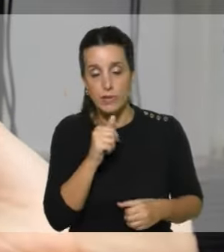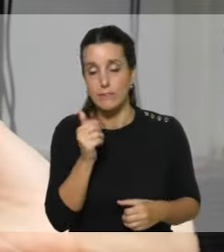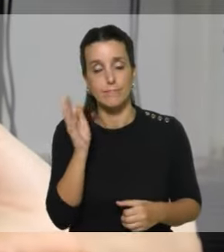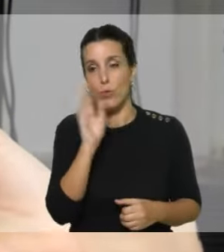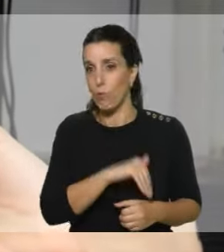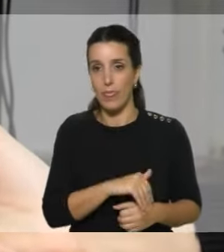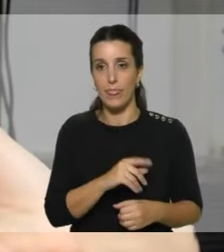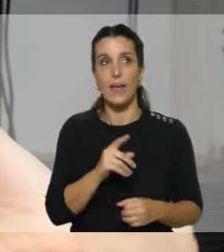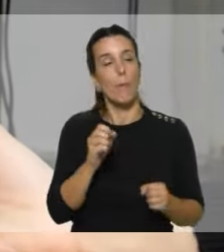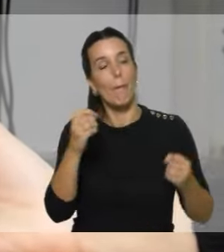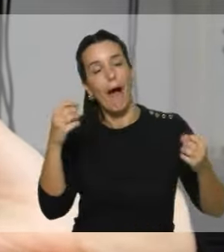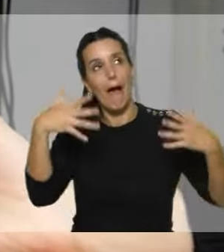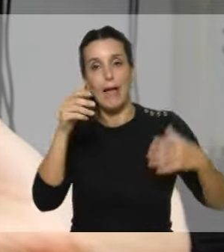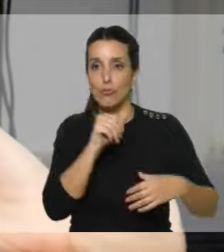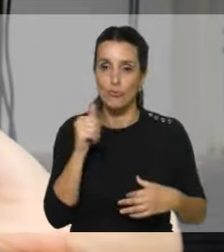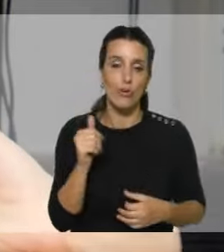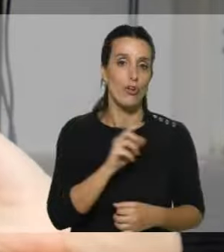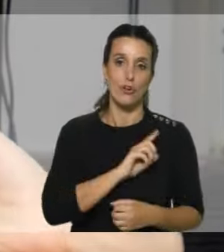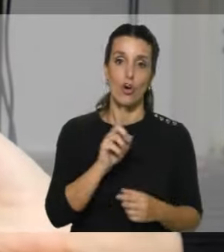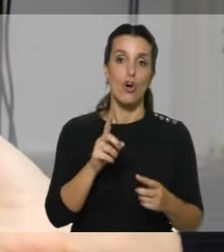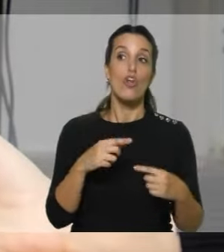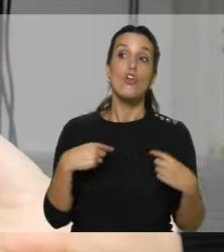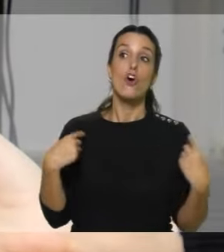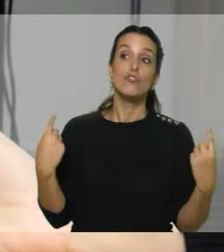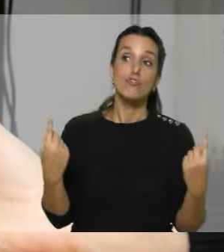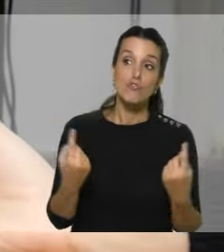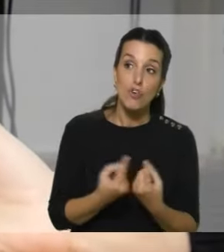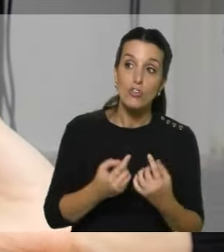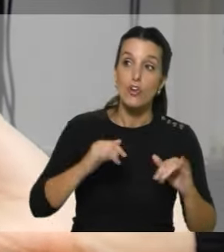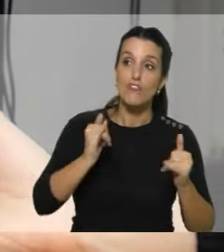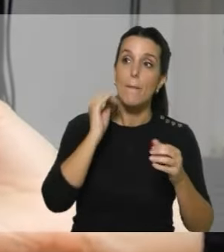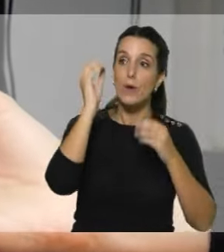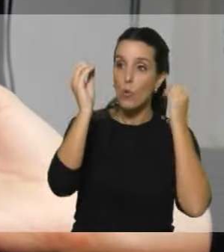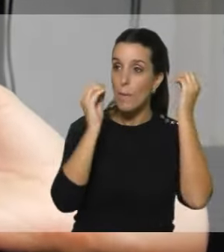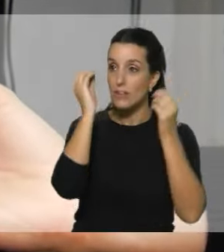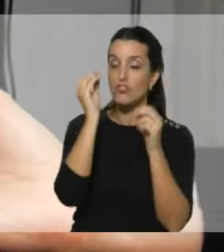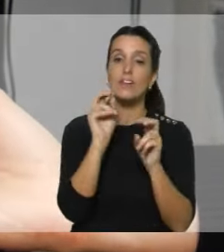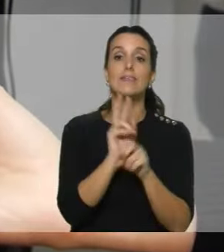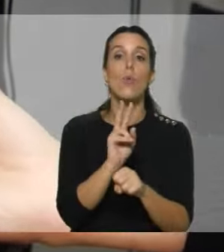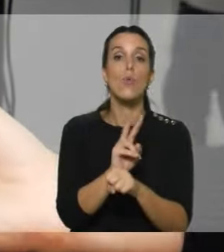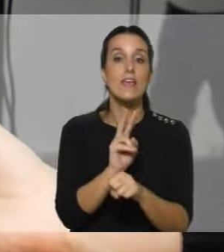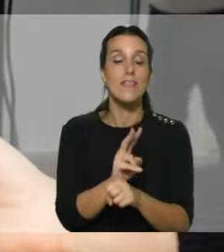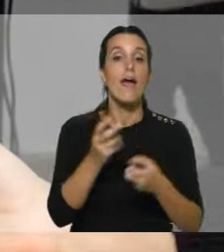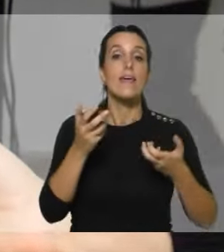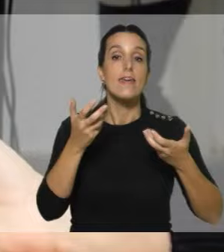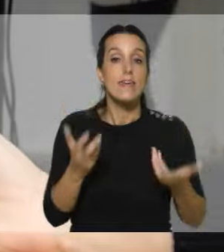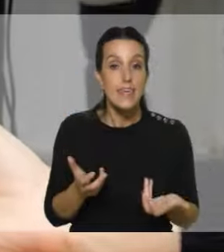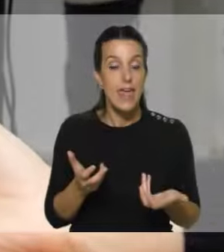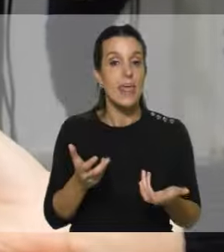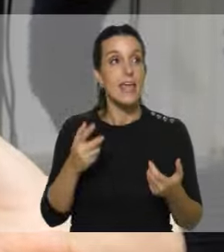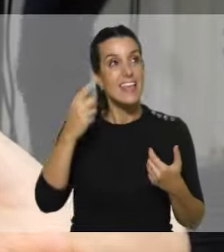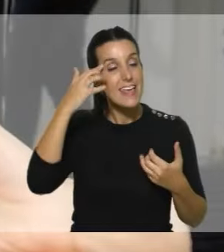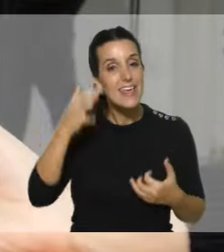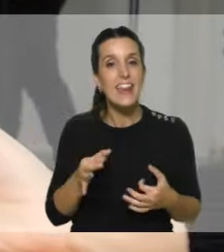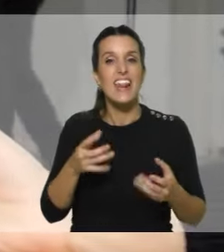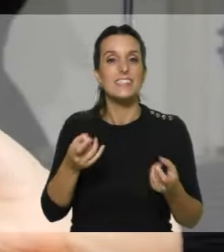haber una receta mágica. Nosotros hemos recogido la preocupación de seguridad y lo que creemos que es necesario es una